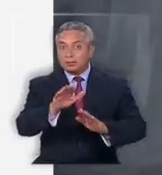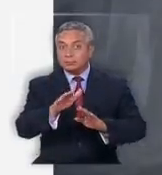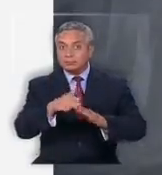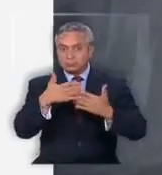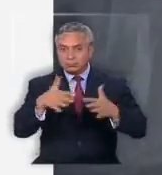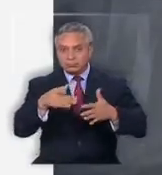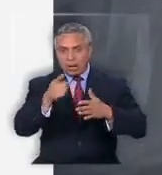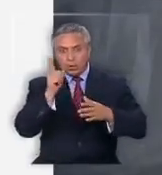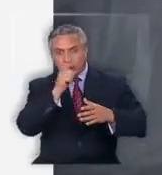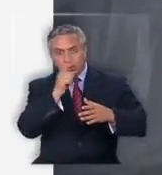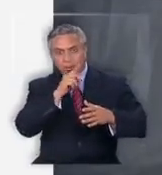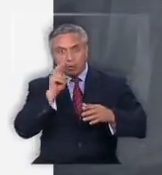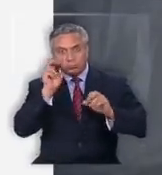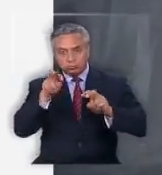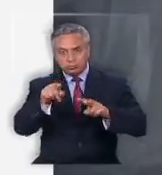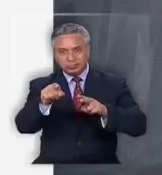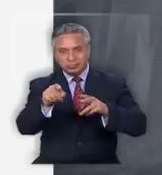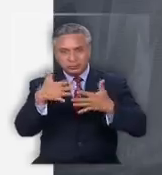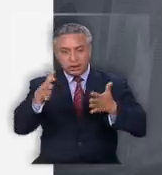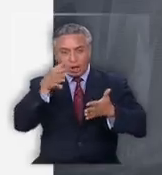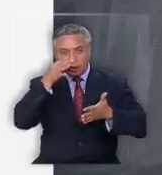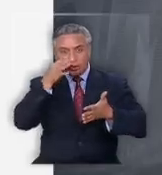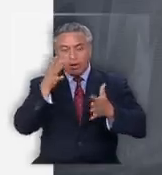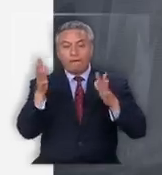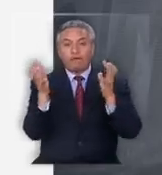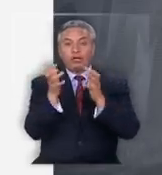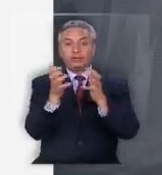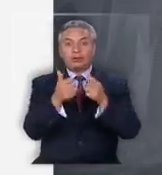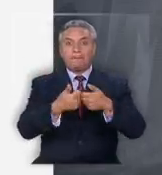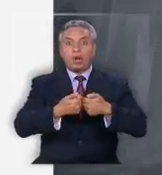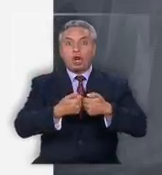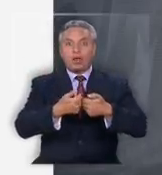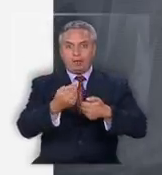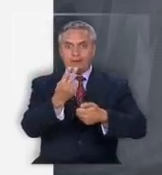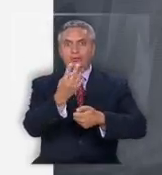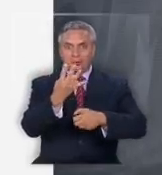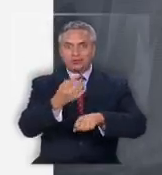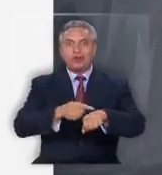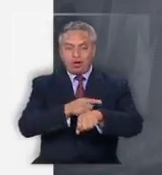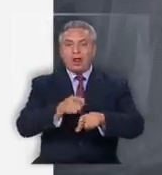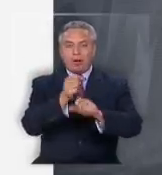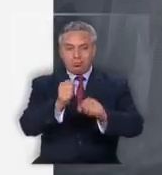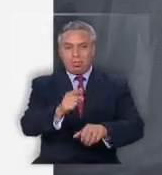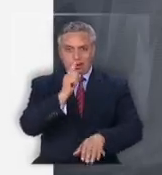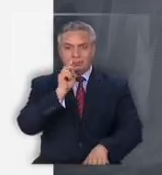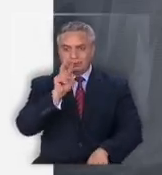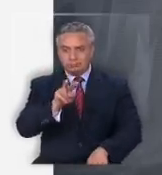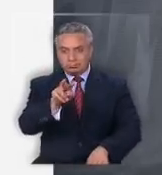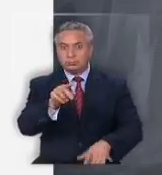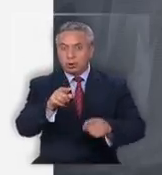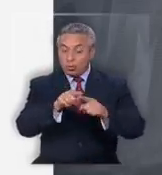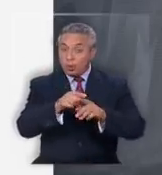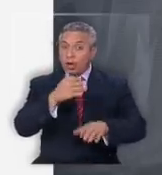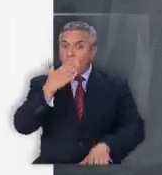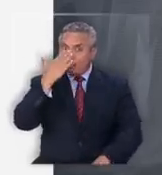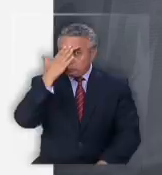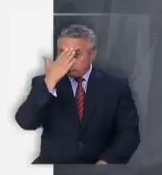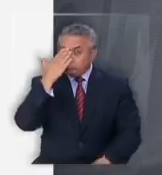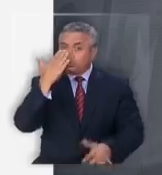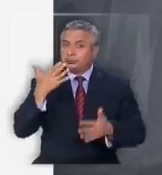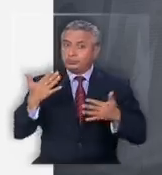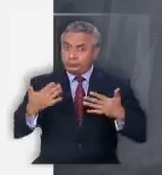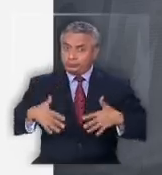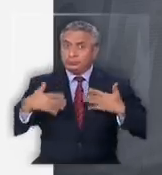los últimos casos conocidos de violencia en el pololeo, en 24 Data puedes encontrar el detalle de estas preocupantes cifras